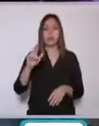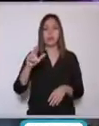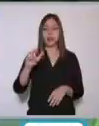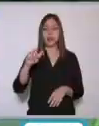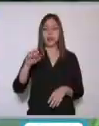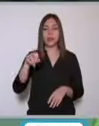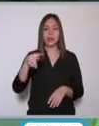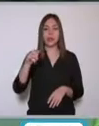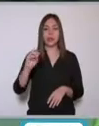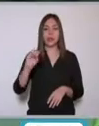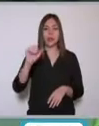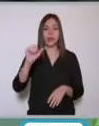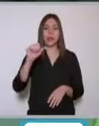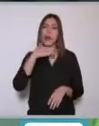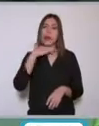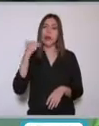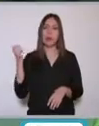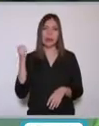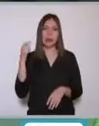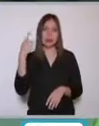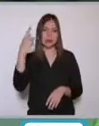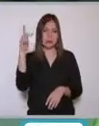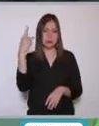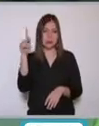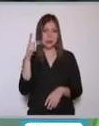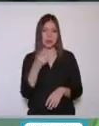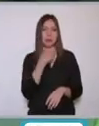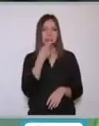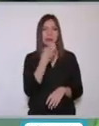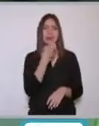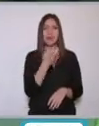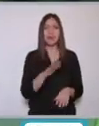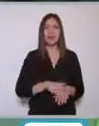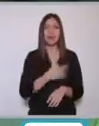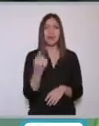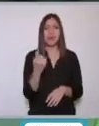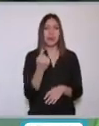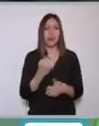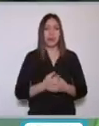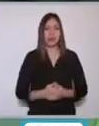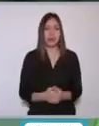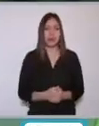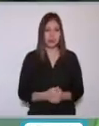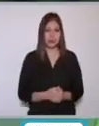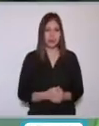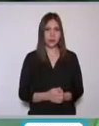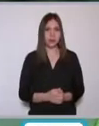alemán. Y pues, ¿qué nos dice esto? Nos habla de una agenda en cierto